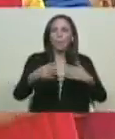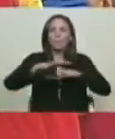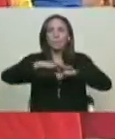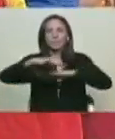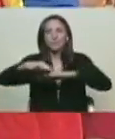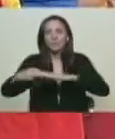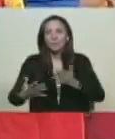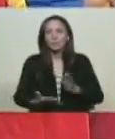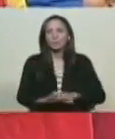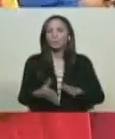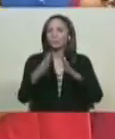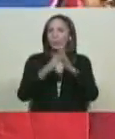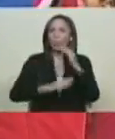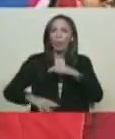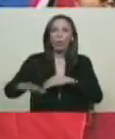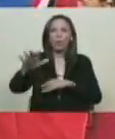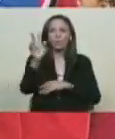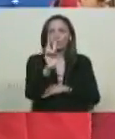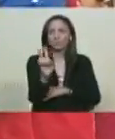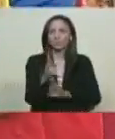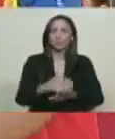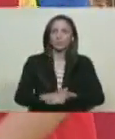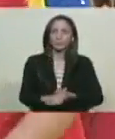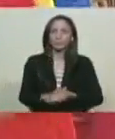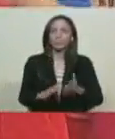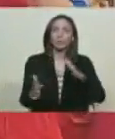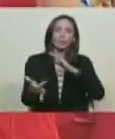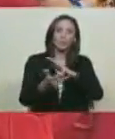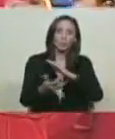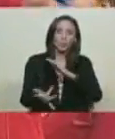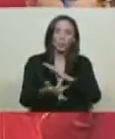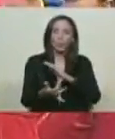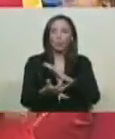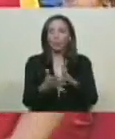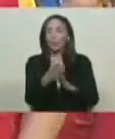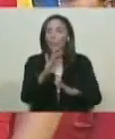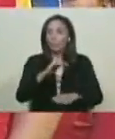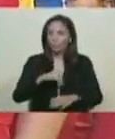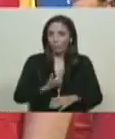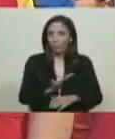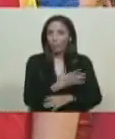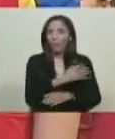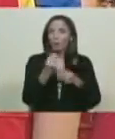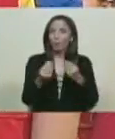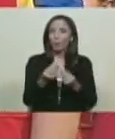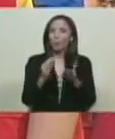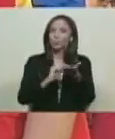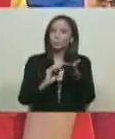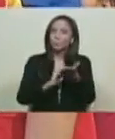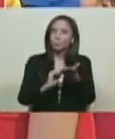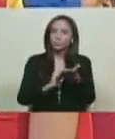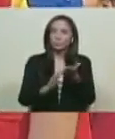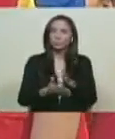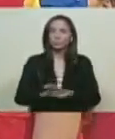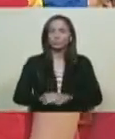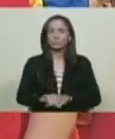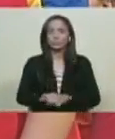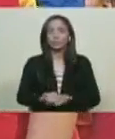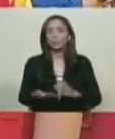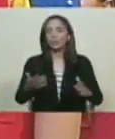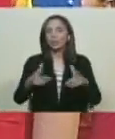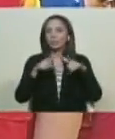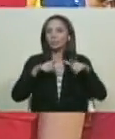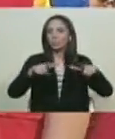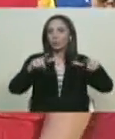municipios, establecer las salas situacionales técnicas para nosotros poder desarrollar políticas estructurales desde el